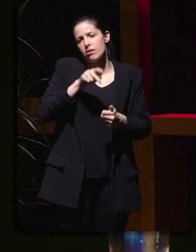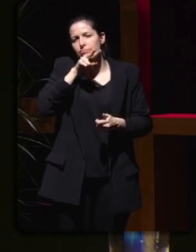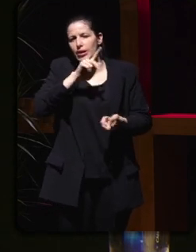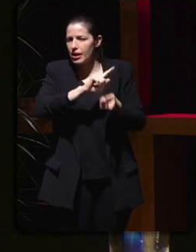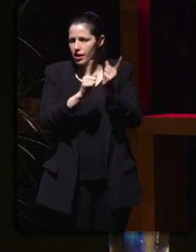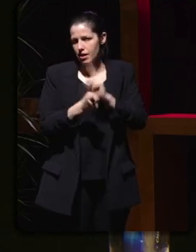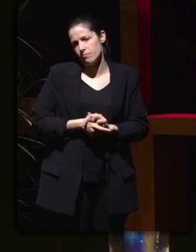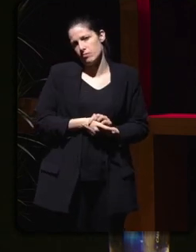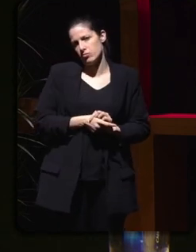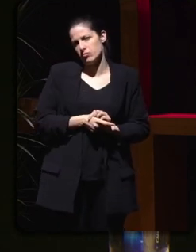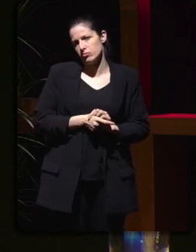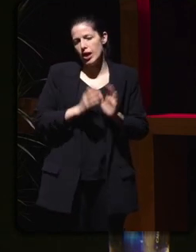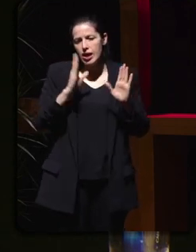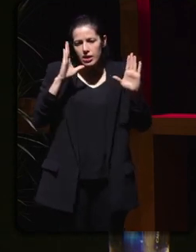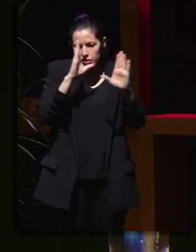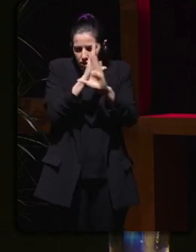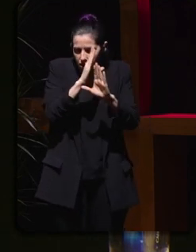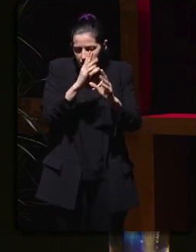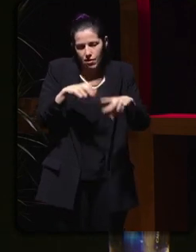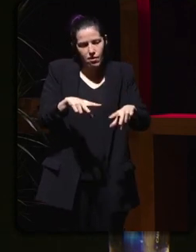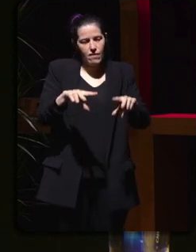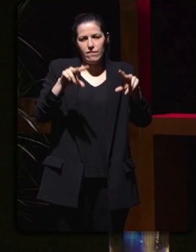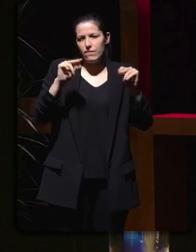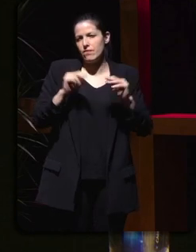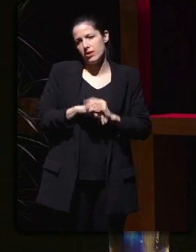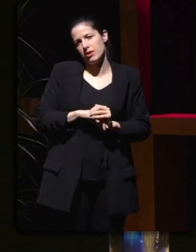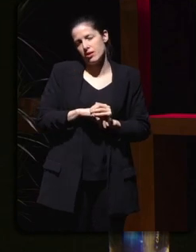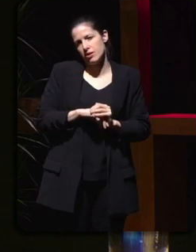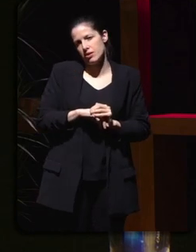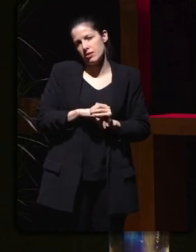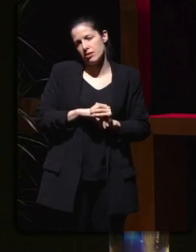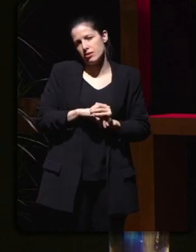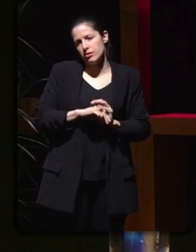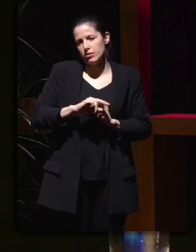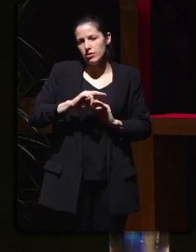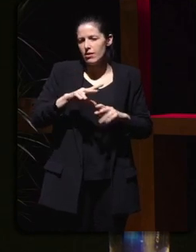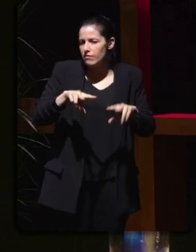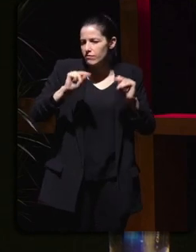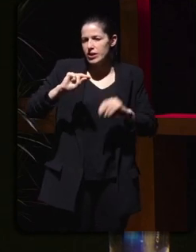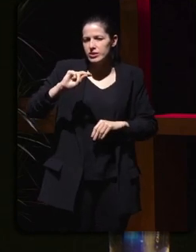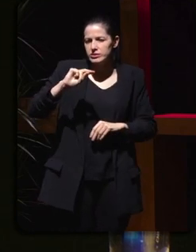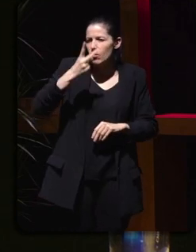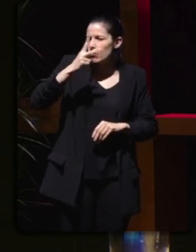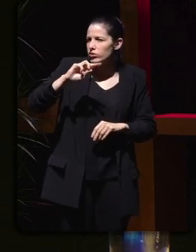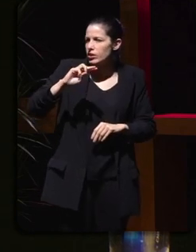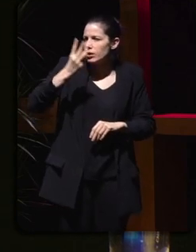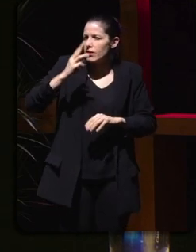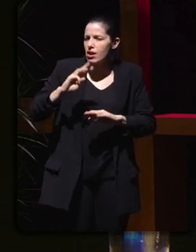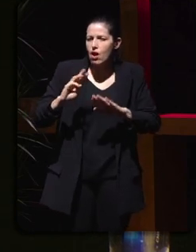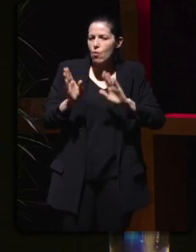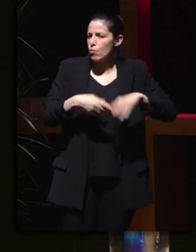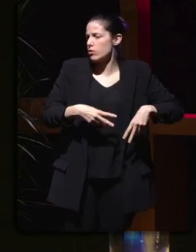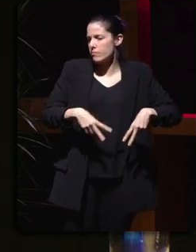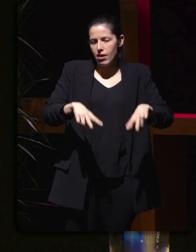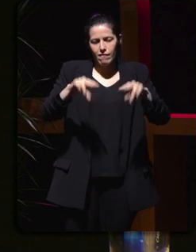de ser invisible dejar de ser siempre la segunda la tercera o la última y dejar de